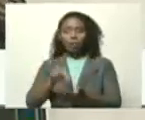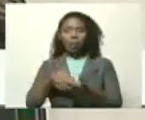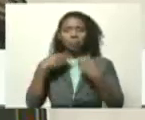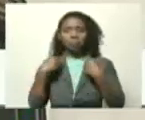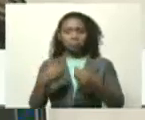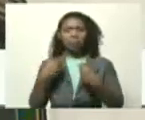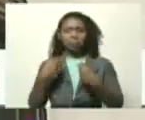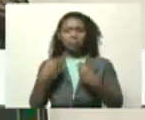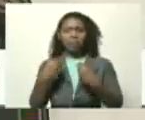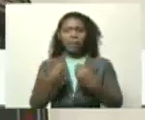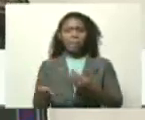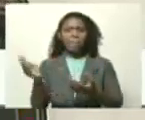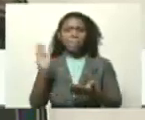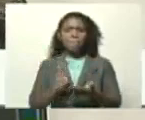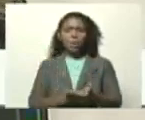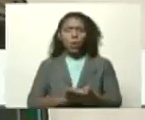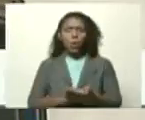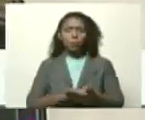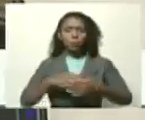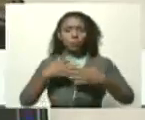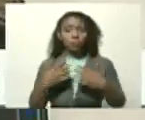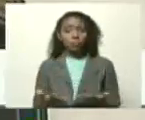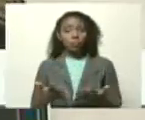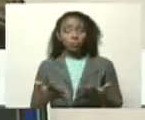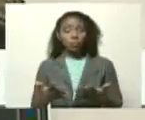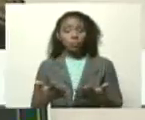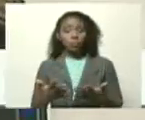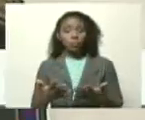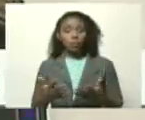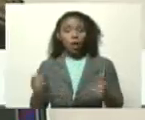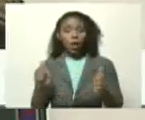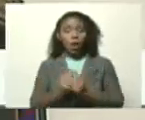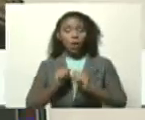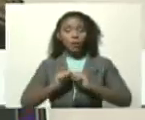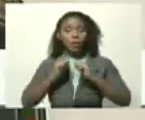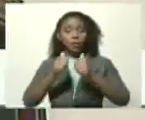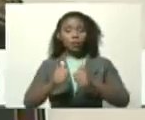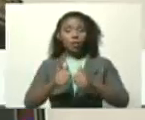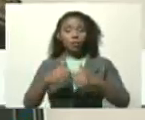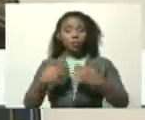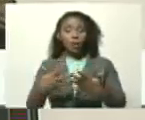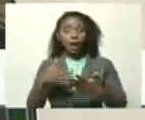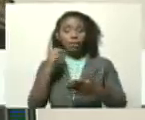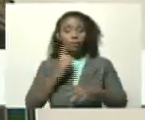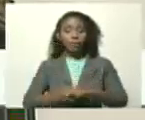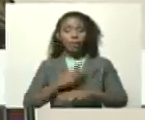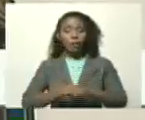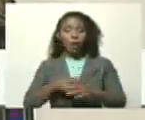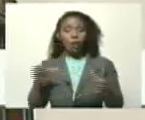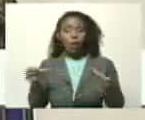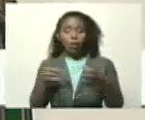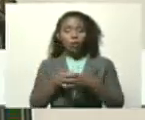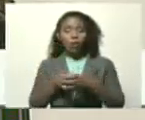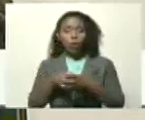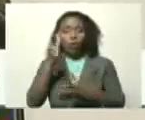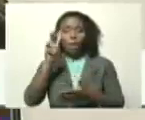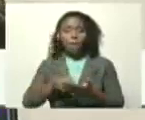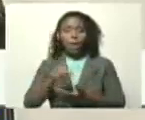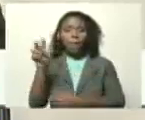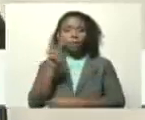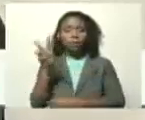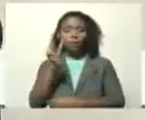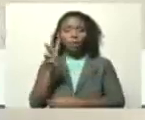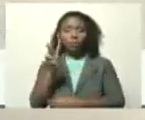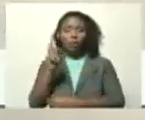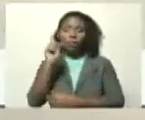la instalación de lo que tiene que ver con el inicio del periodo de sesiones 2022